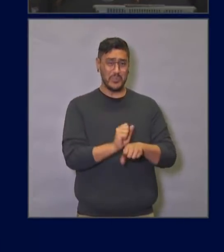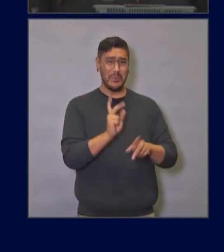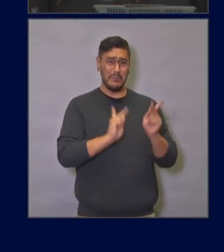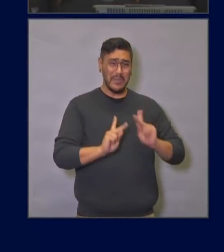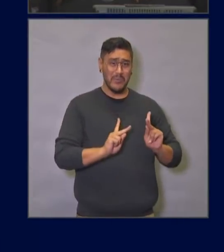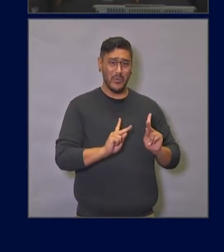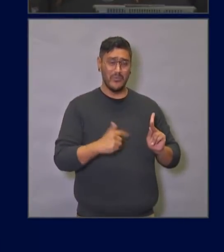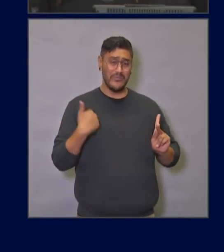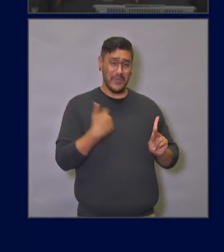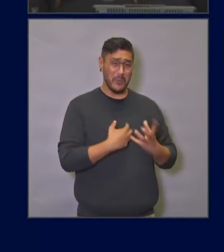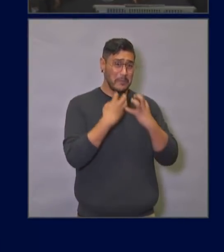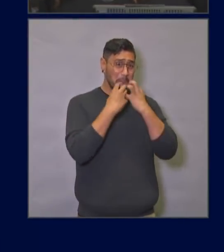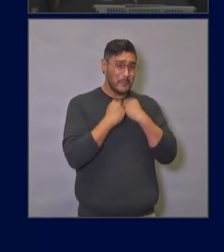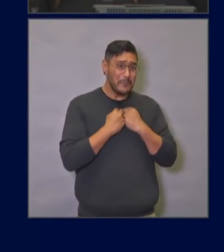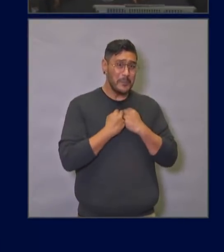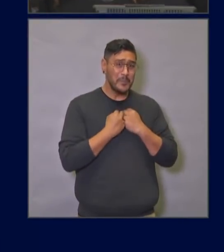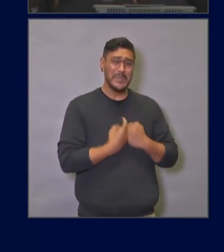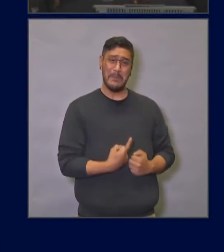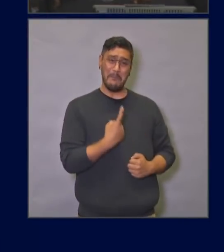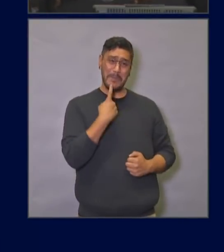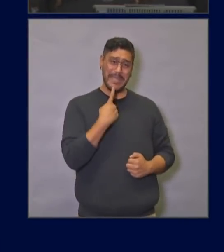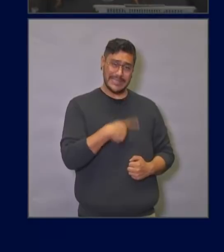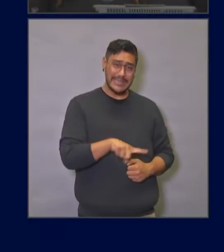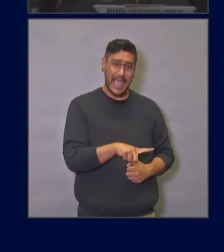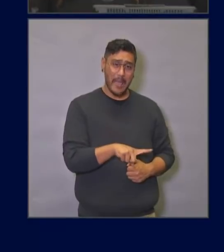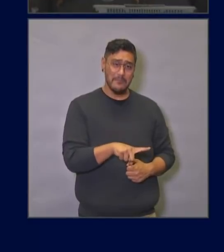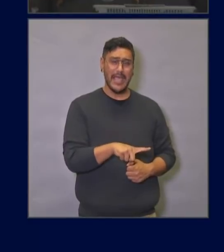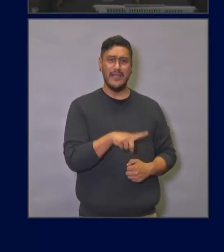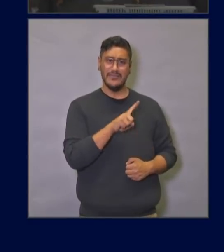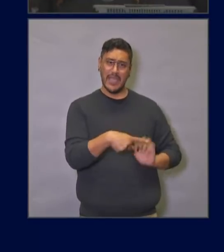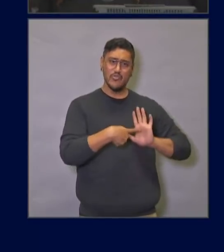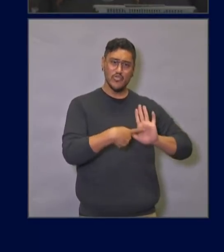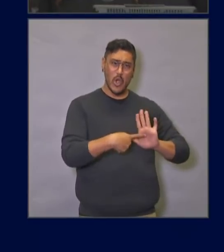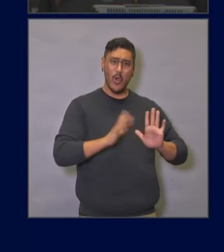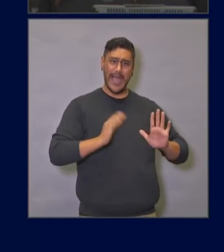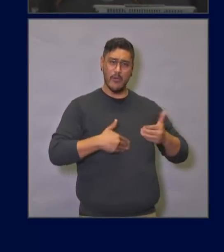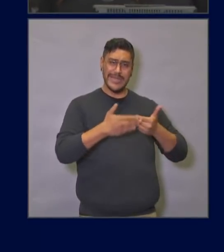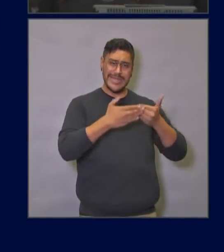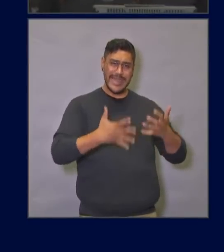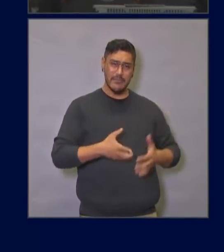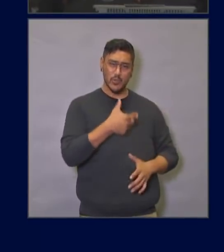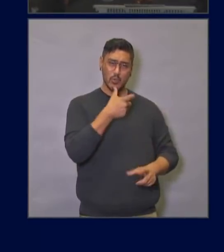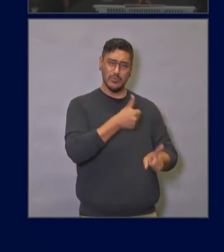y representan a nuestros vecinos que están en duelo. Next slide.